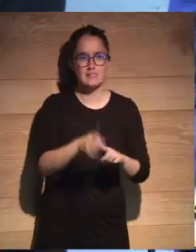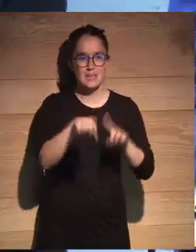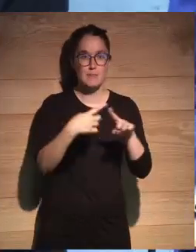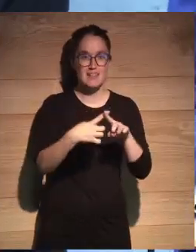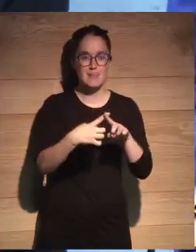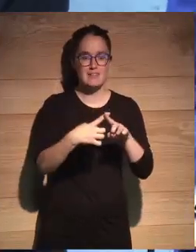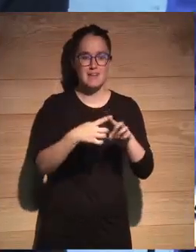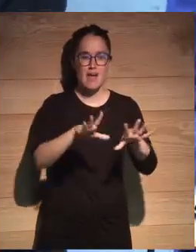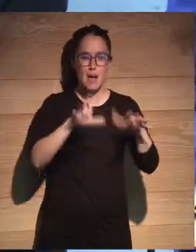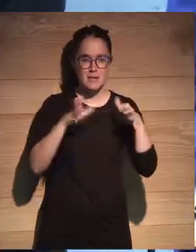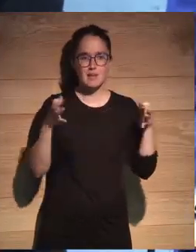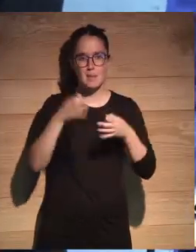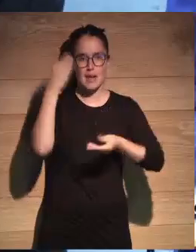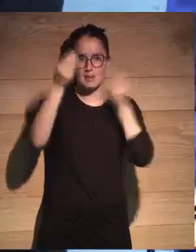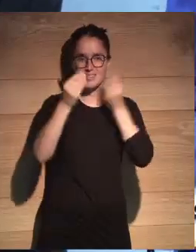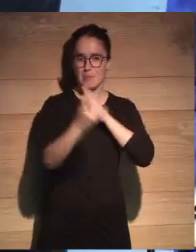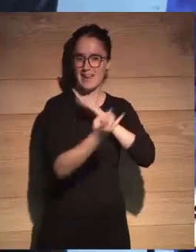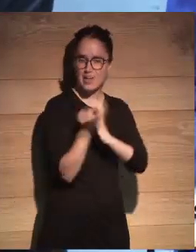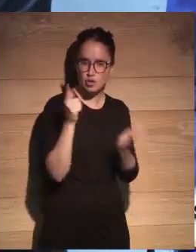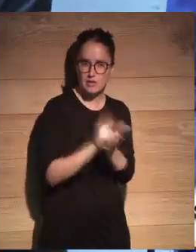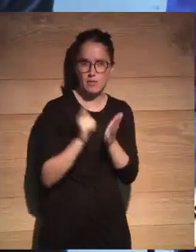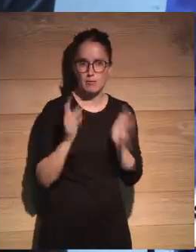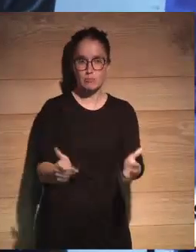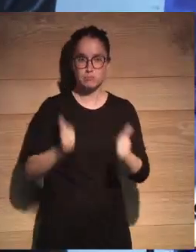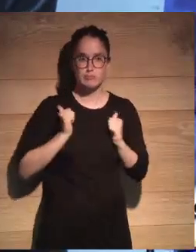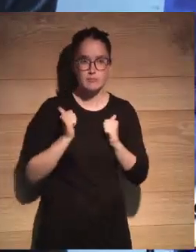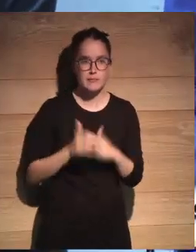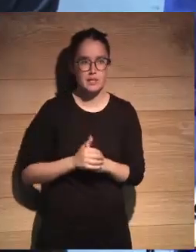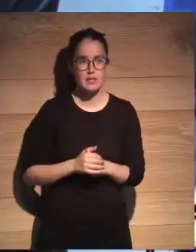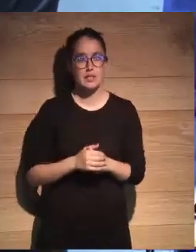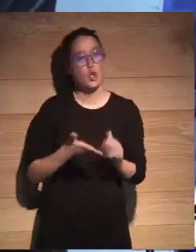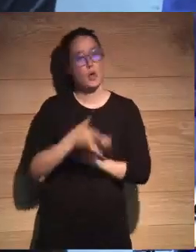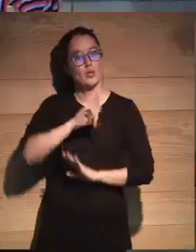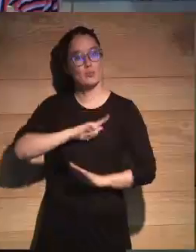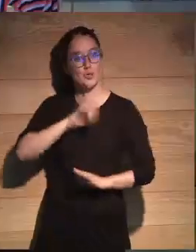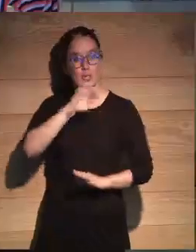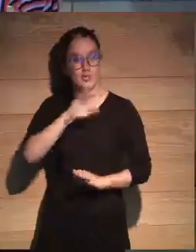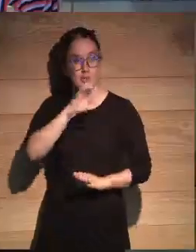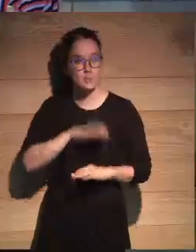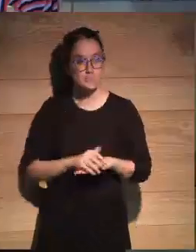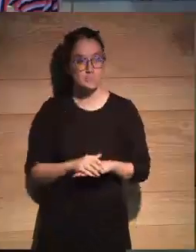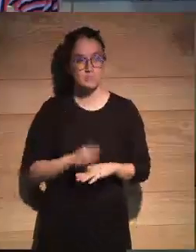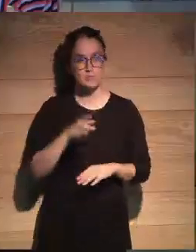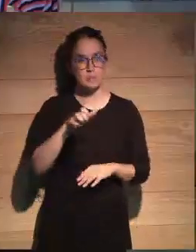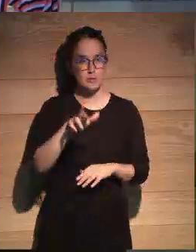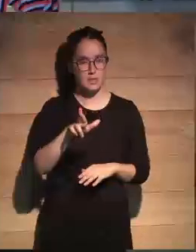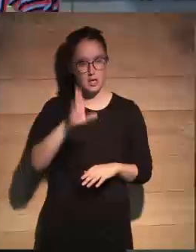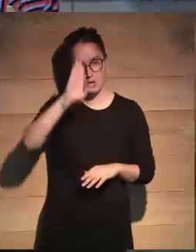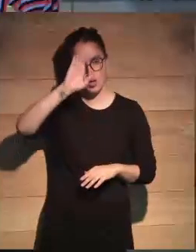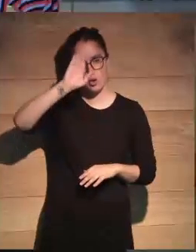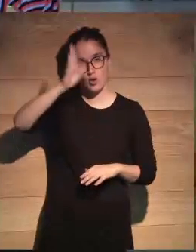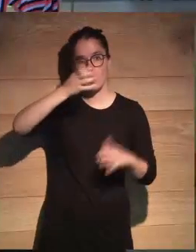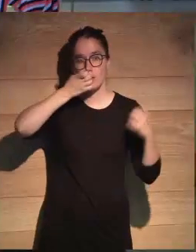a pensar, ¿no? Aprender a que no te engañen a la siguiente. El espíritu crítico, ¿no? Que... Pilar.